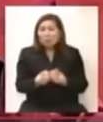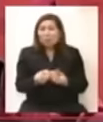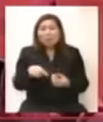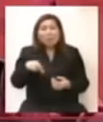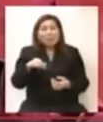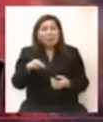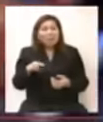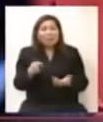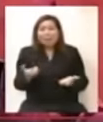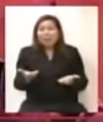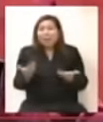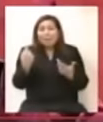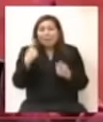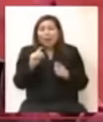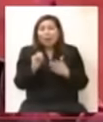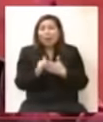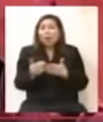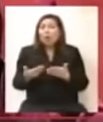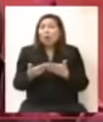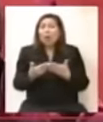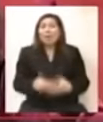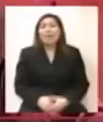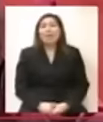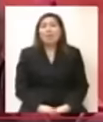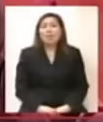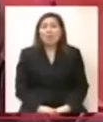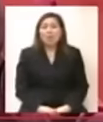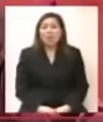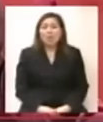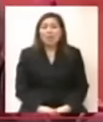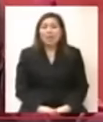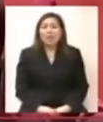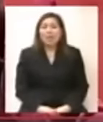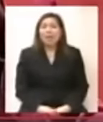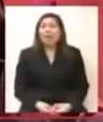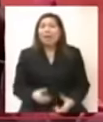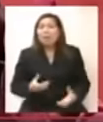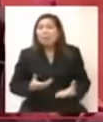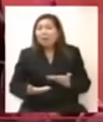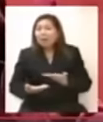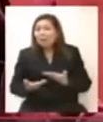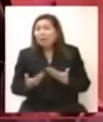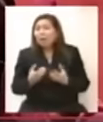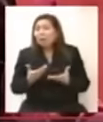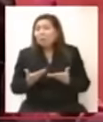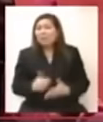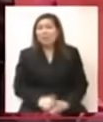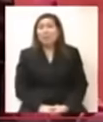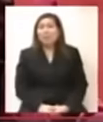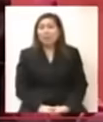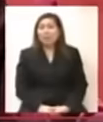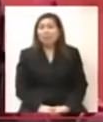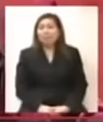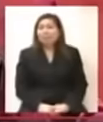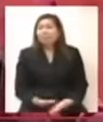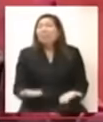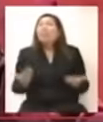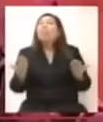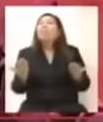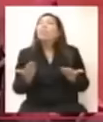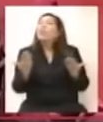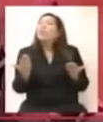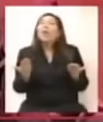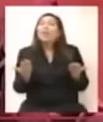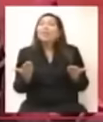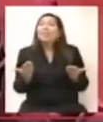los pymes ahí está el colegio de Perdón la cámara de comercio Aquí está Dónde está